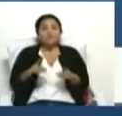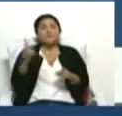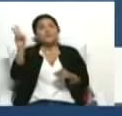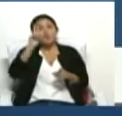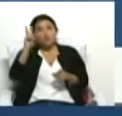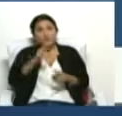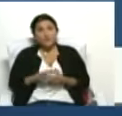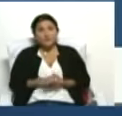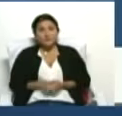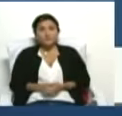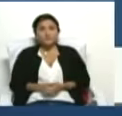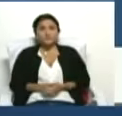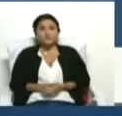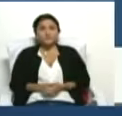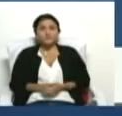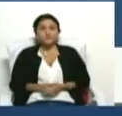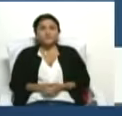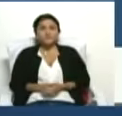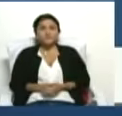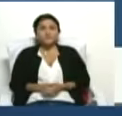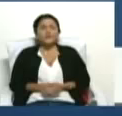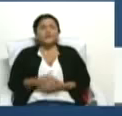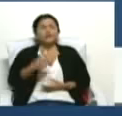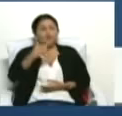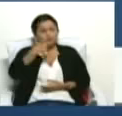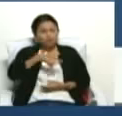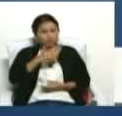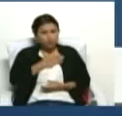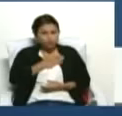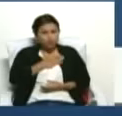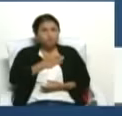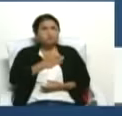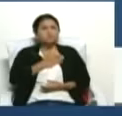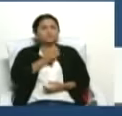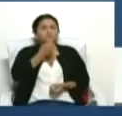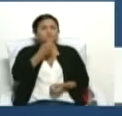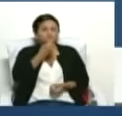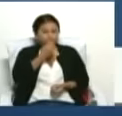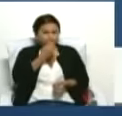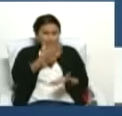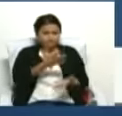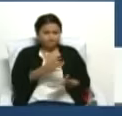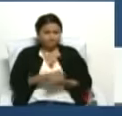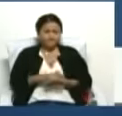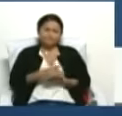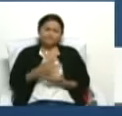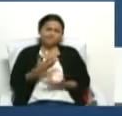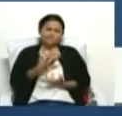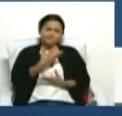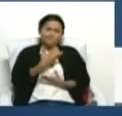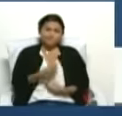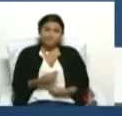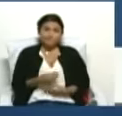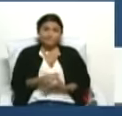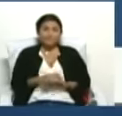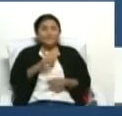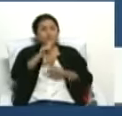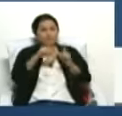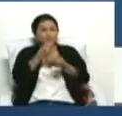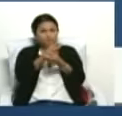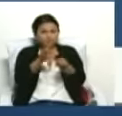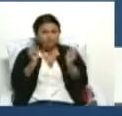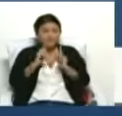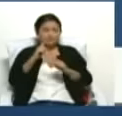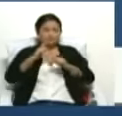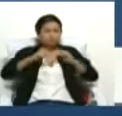Estado de Derecho. Yo quisiera destacar la lamentable acción, lo referimos en un Twitter, la feroz